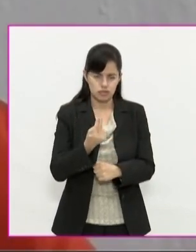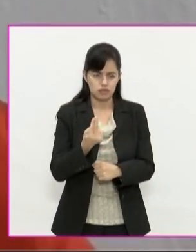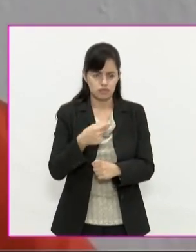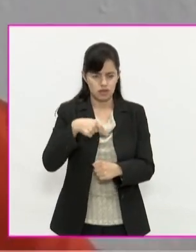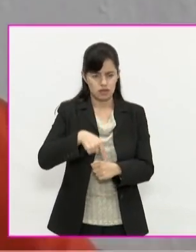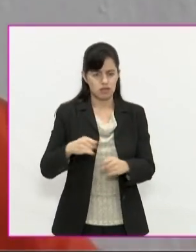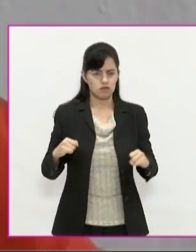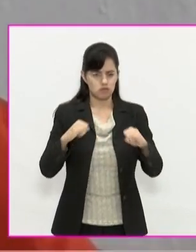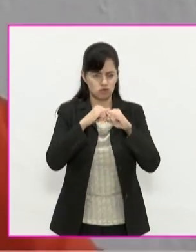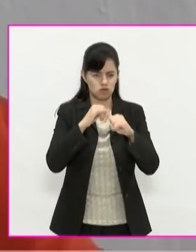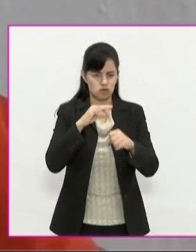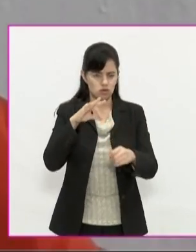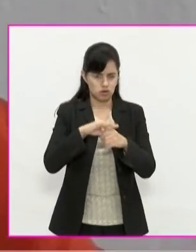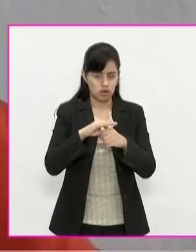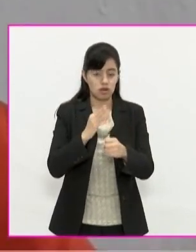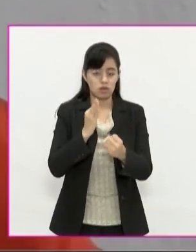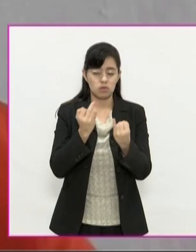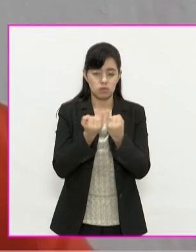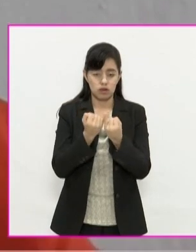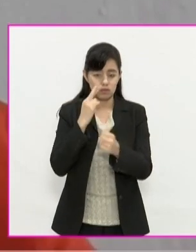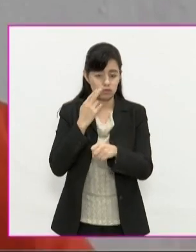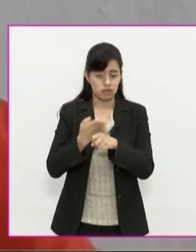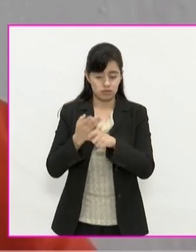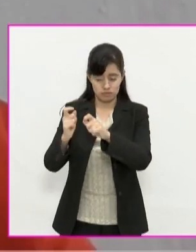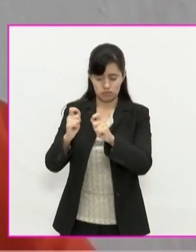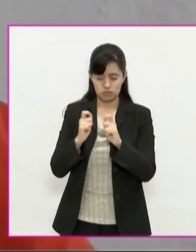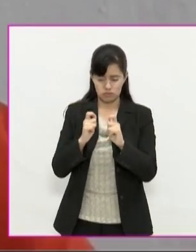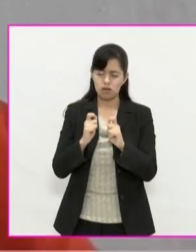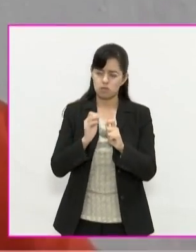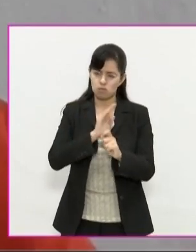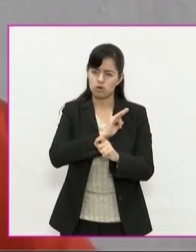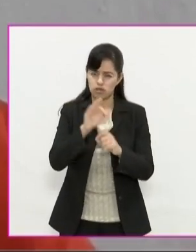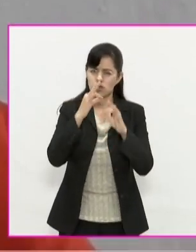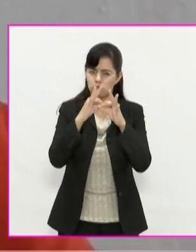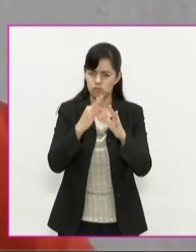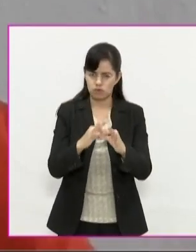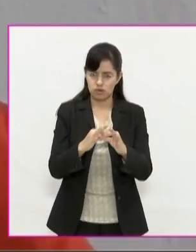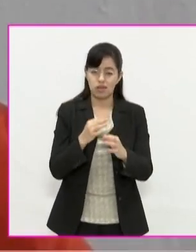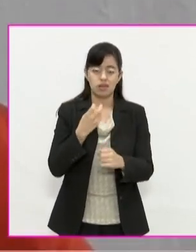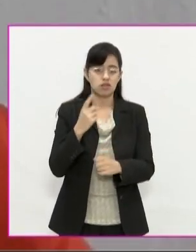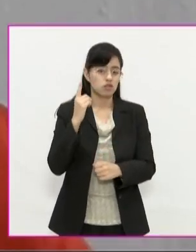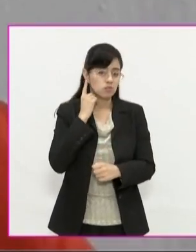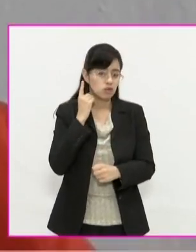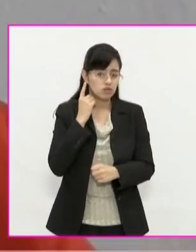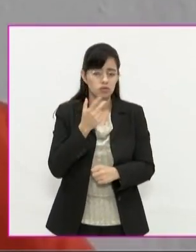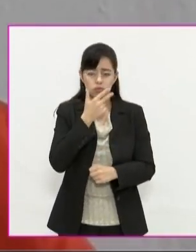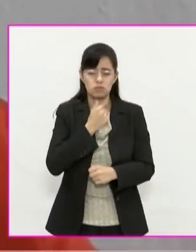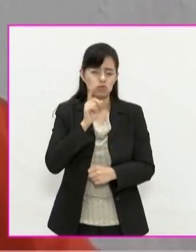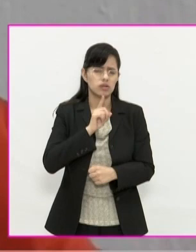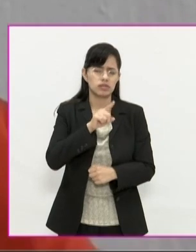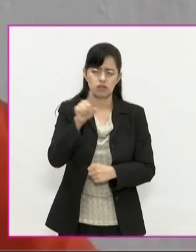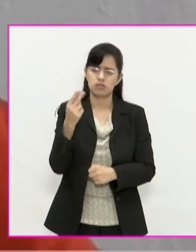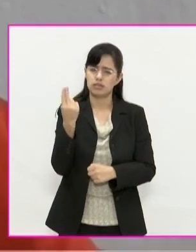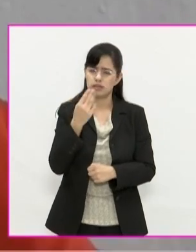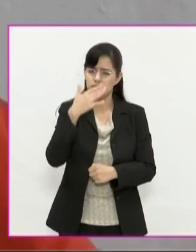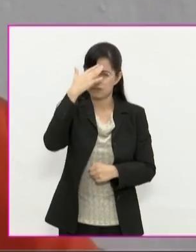de este instituto y que me parece que eso es lo que debemos hacer, que las y los diputados sepan cuáles son las necesidades.